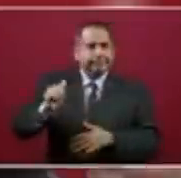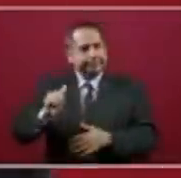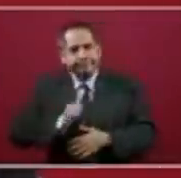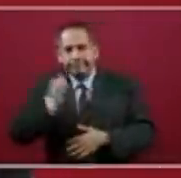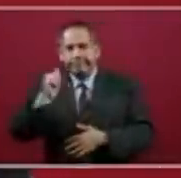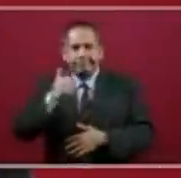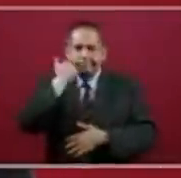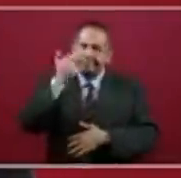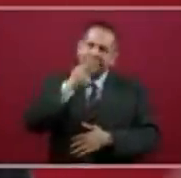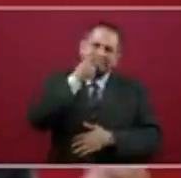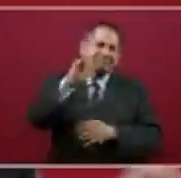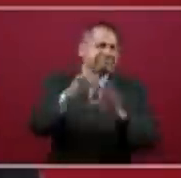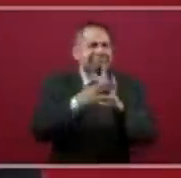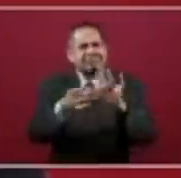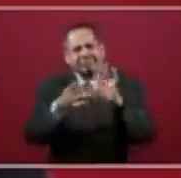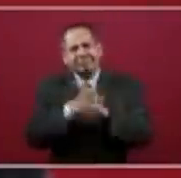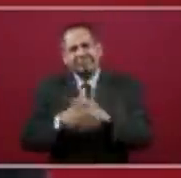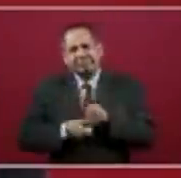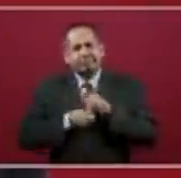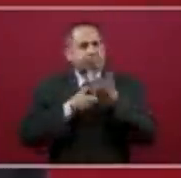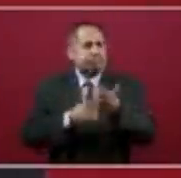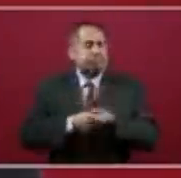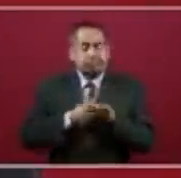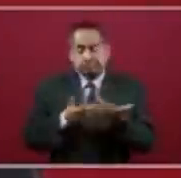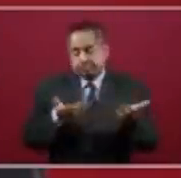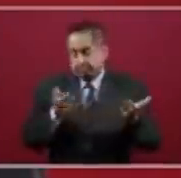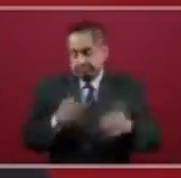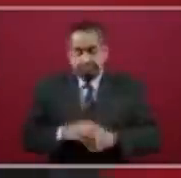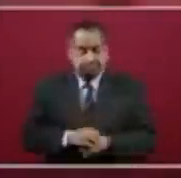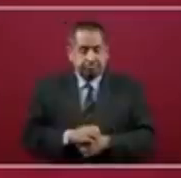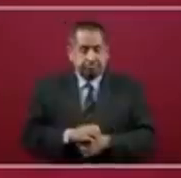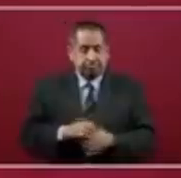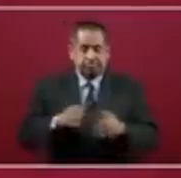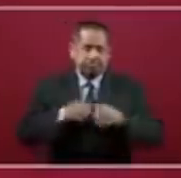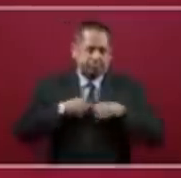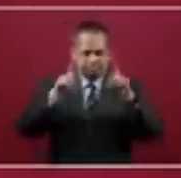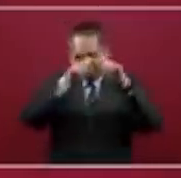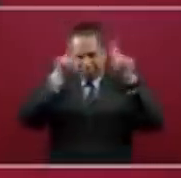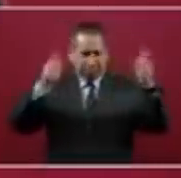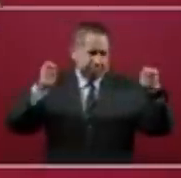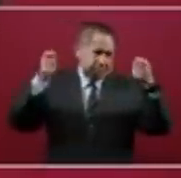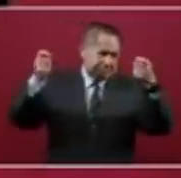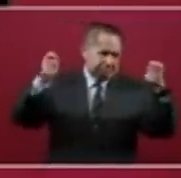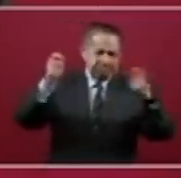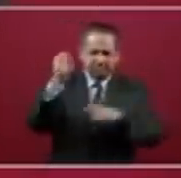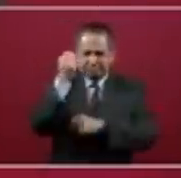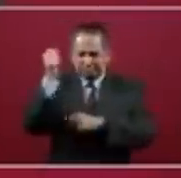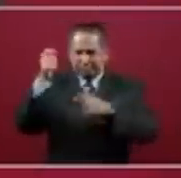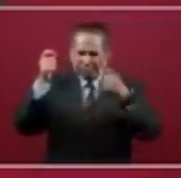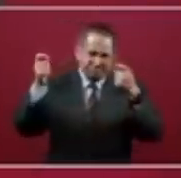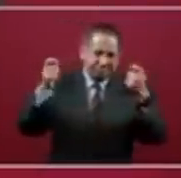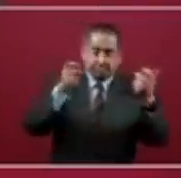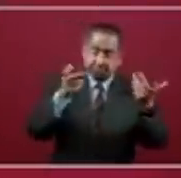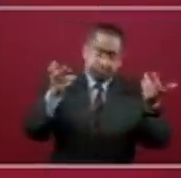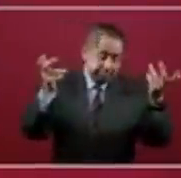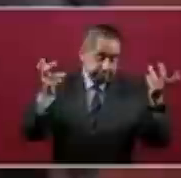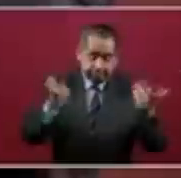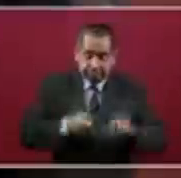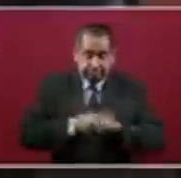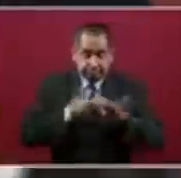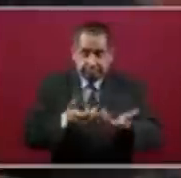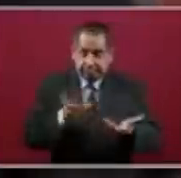es la forma de expresarse, de llevar sus mantas, sus pancartas, ¿no? de